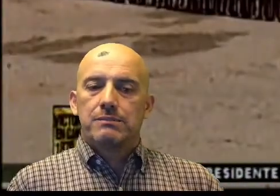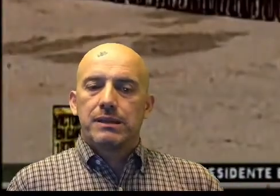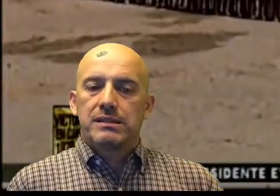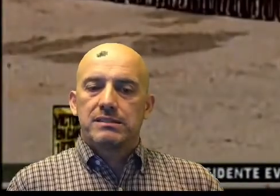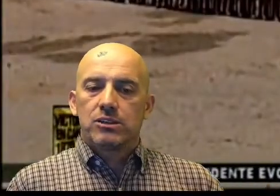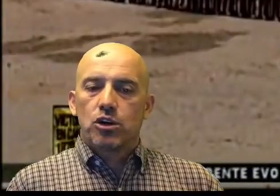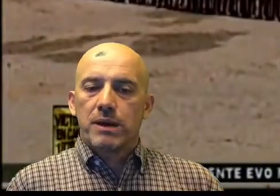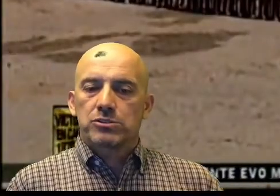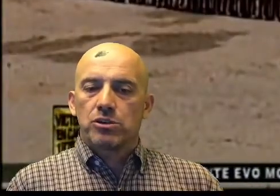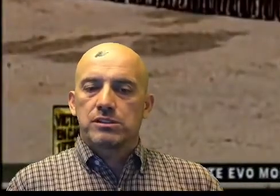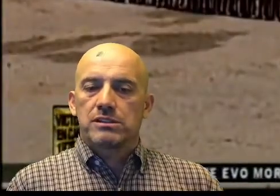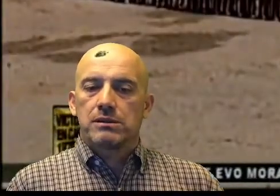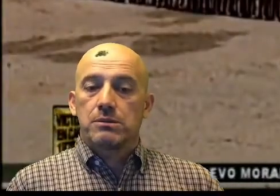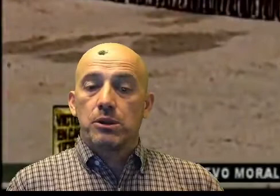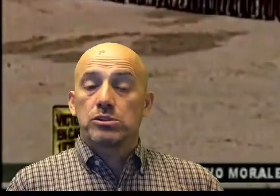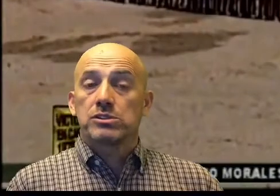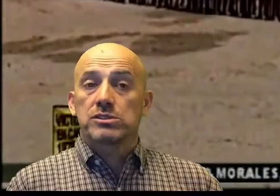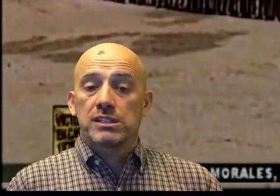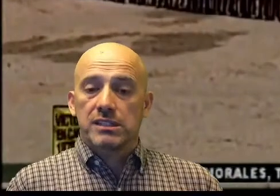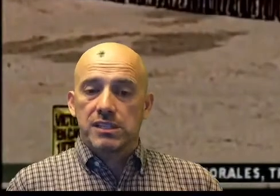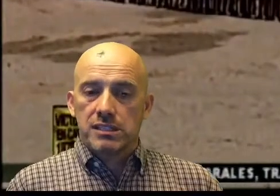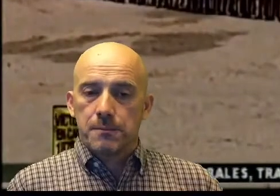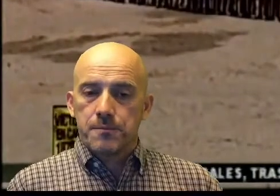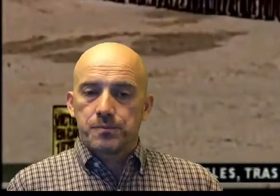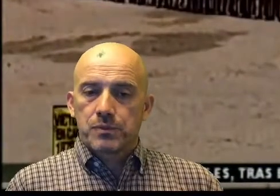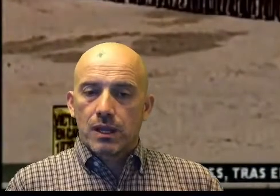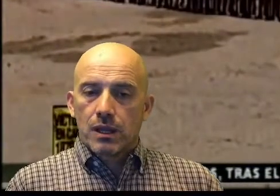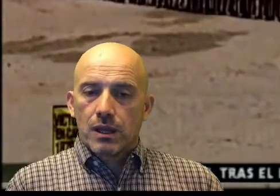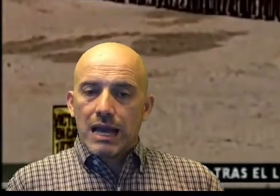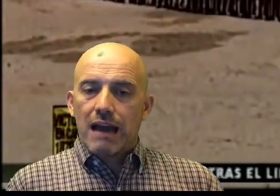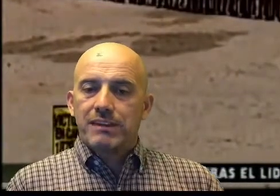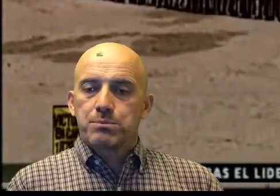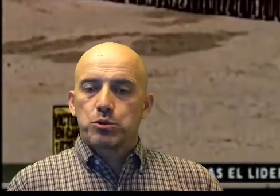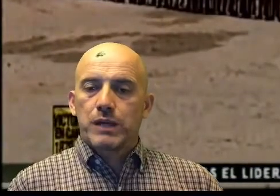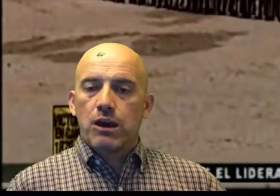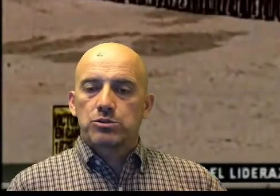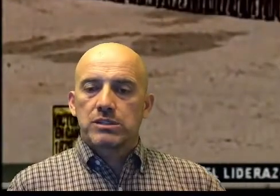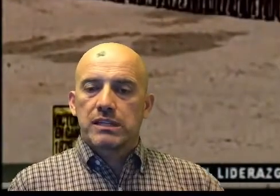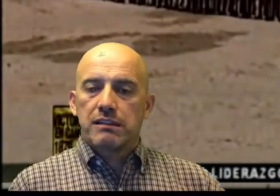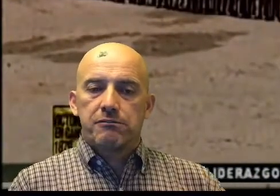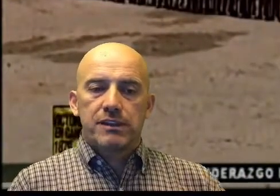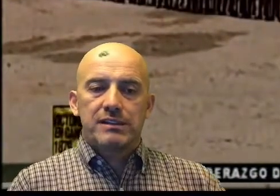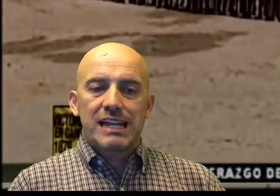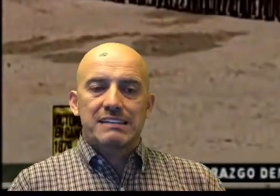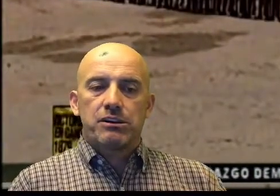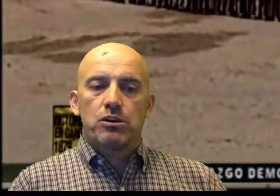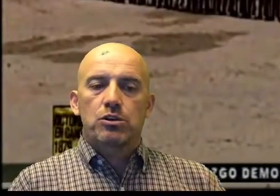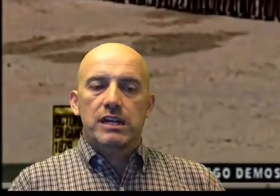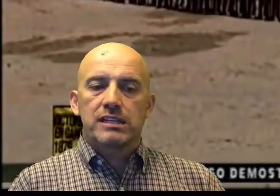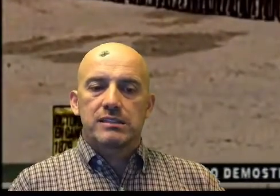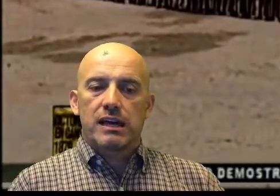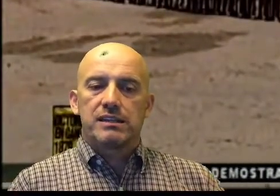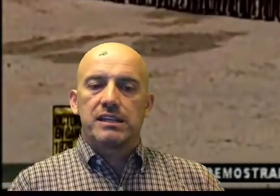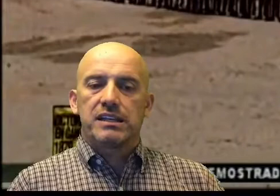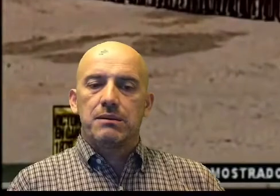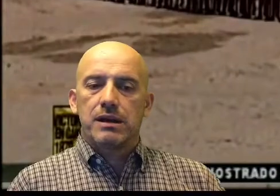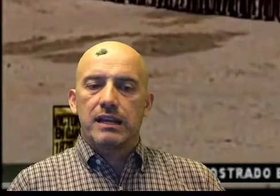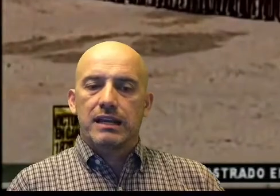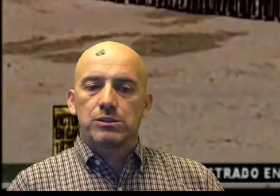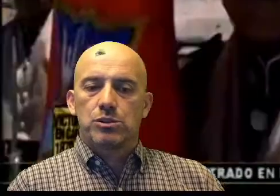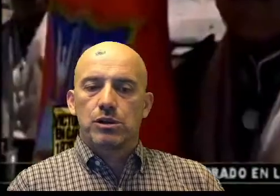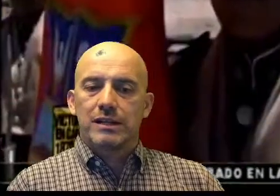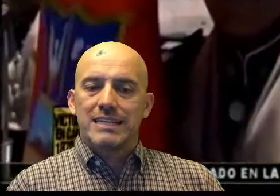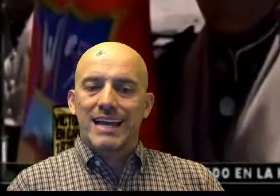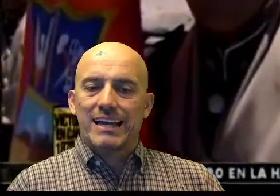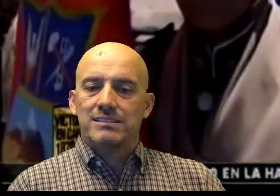y que en 25 marzo de 80 de 1837 había procurado sostener en frente a la rebelión con revista dirigida